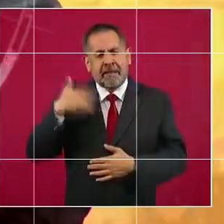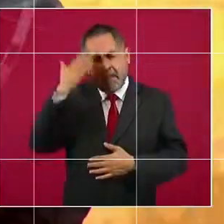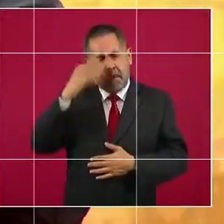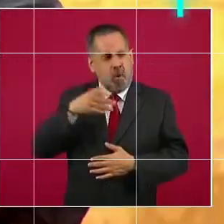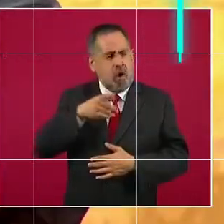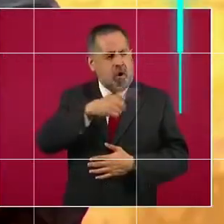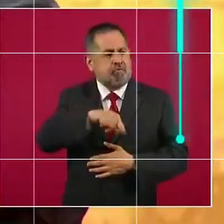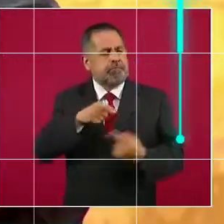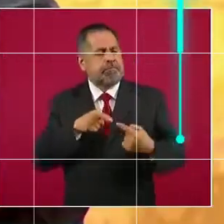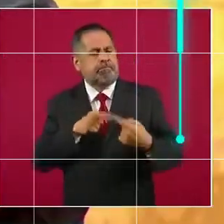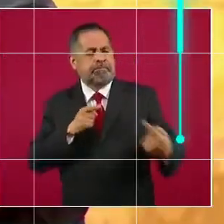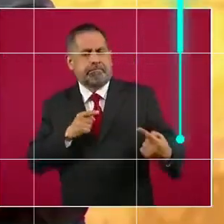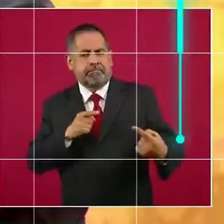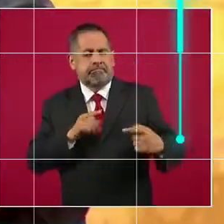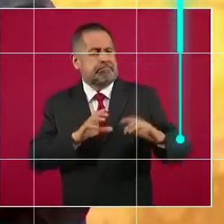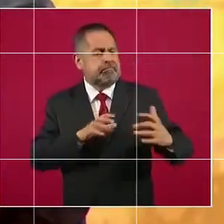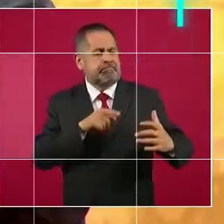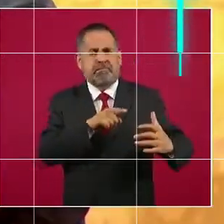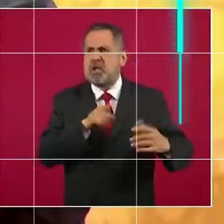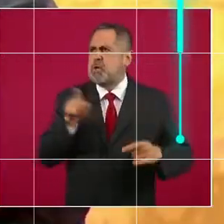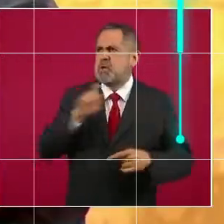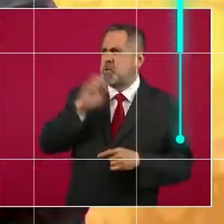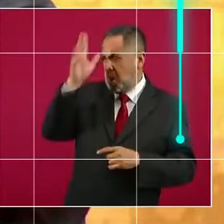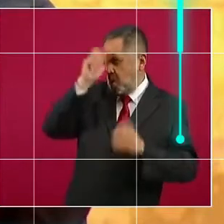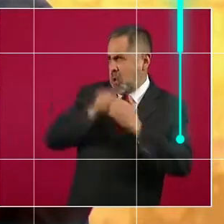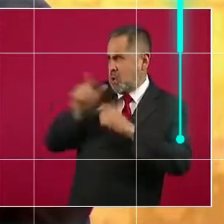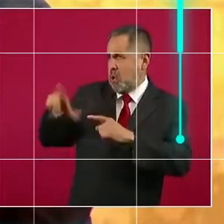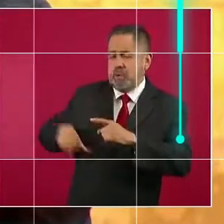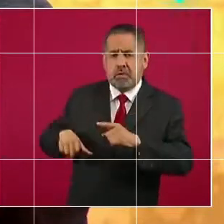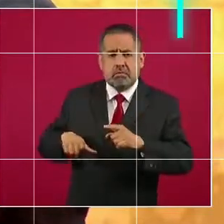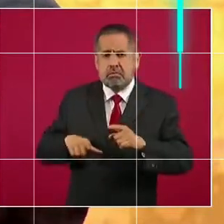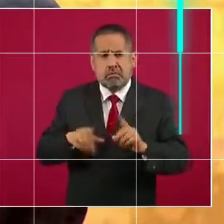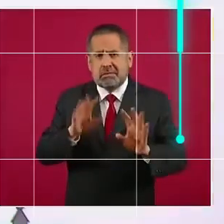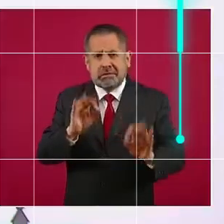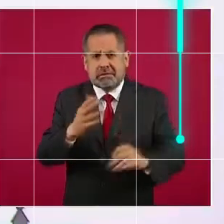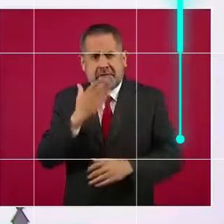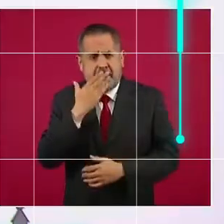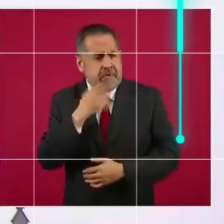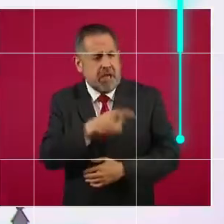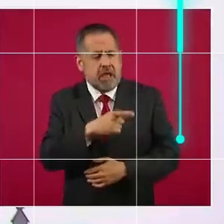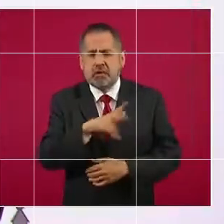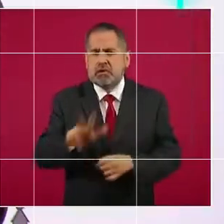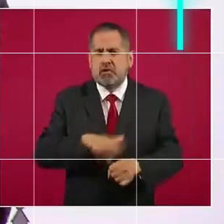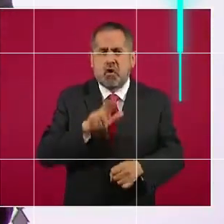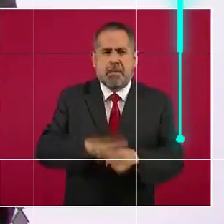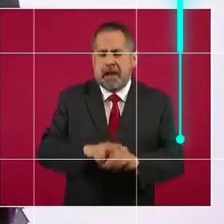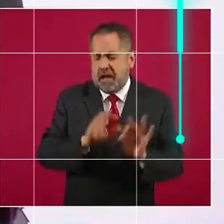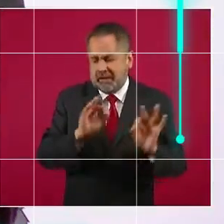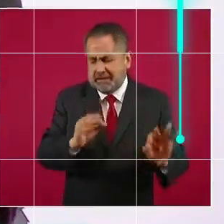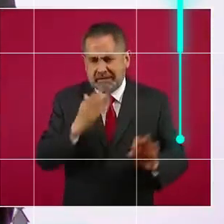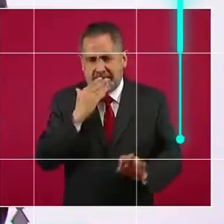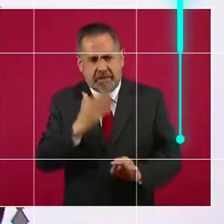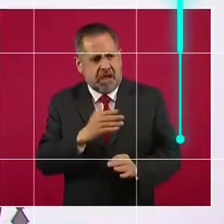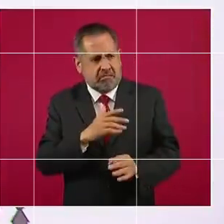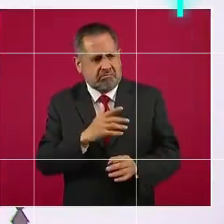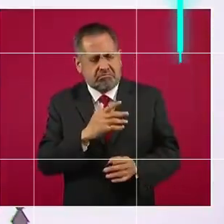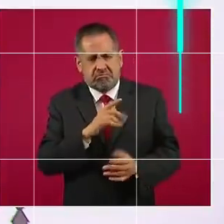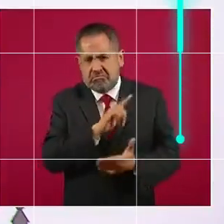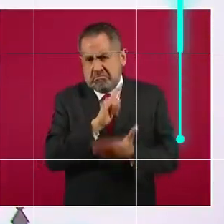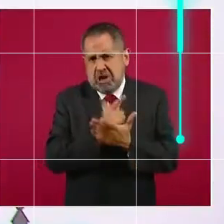oposición a nuestro gobierno, y eso es legítimo y normal en una